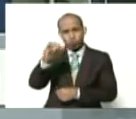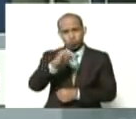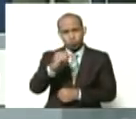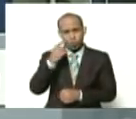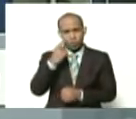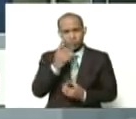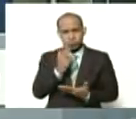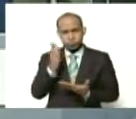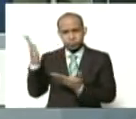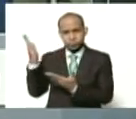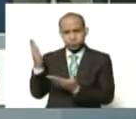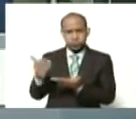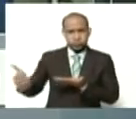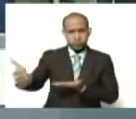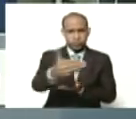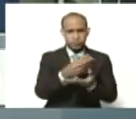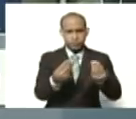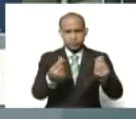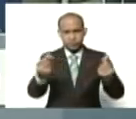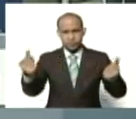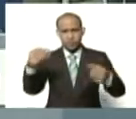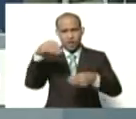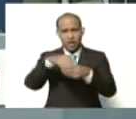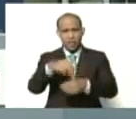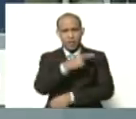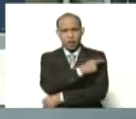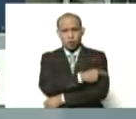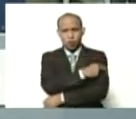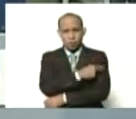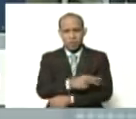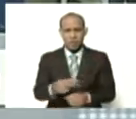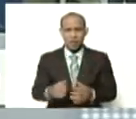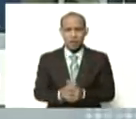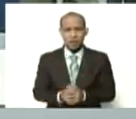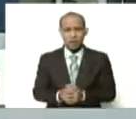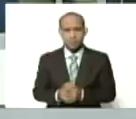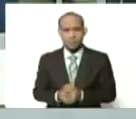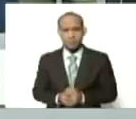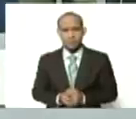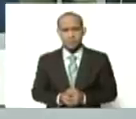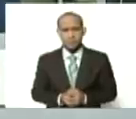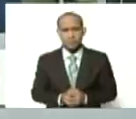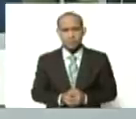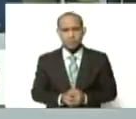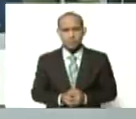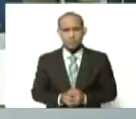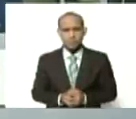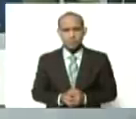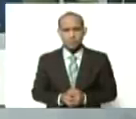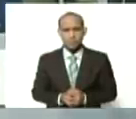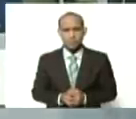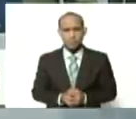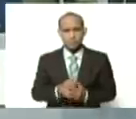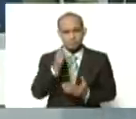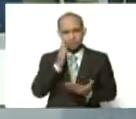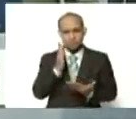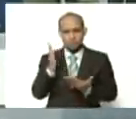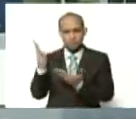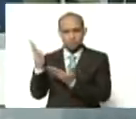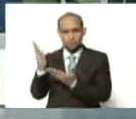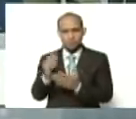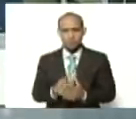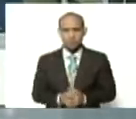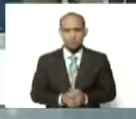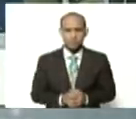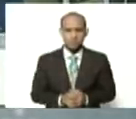recuperación integral del oncológico doctor Humberto Fernández Morán, oncológico del Zulia.